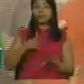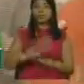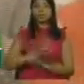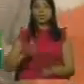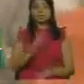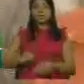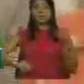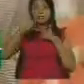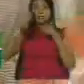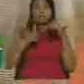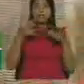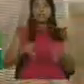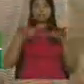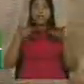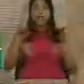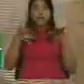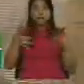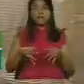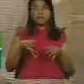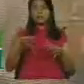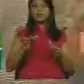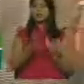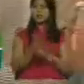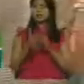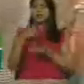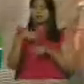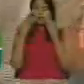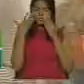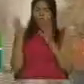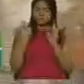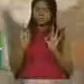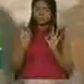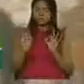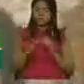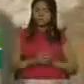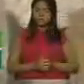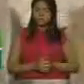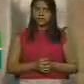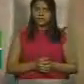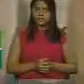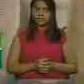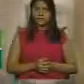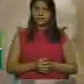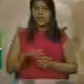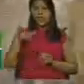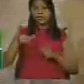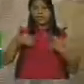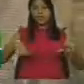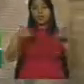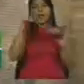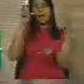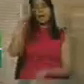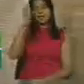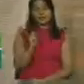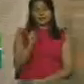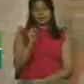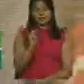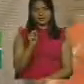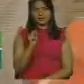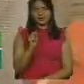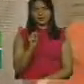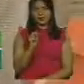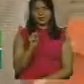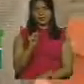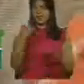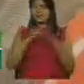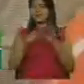República. Permanentemente he estado haciendo referencia a esto. Fíjense este aspecto. Estamos acá en Petare, en lo que es precisamente el